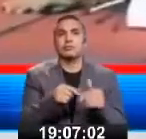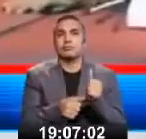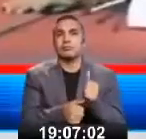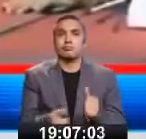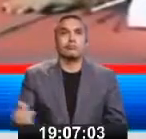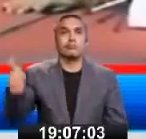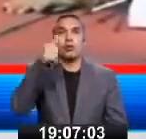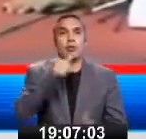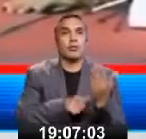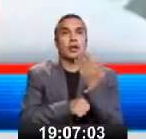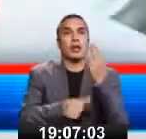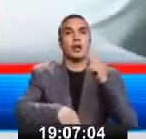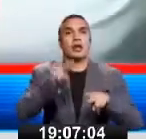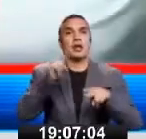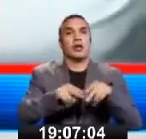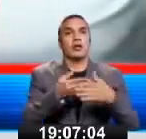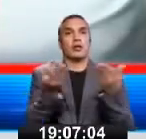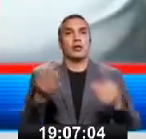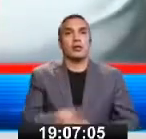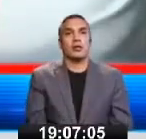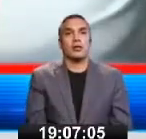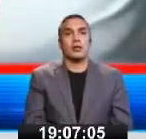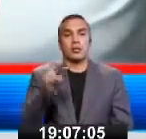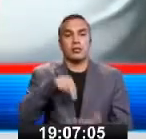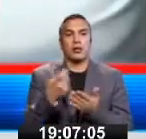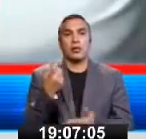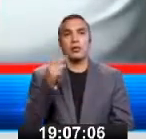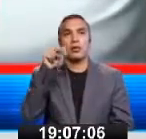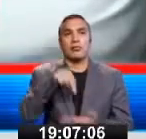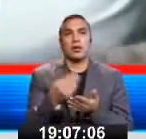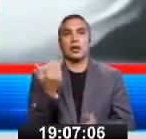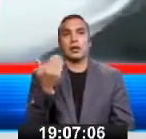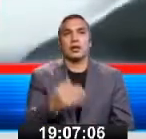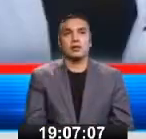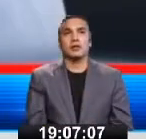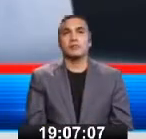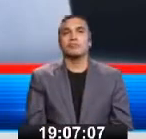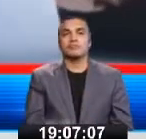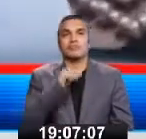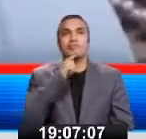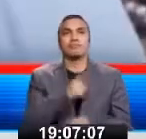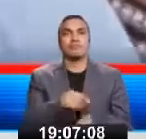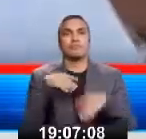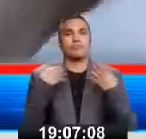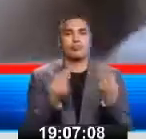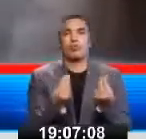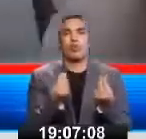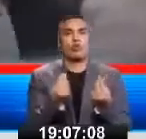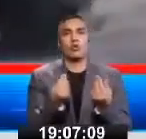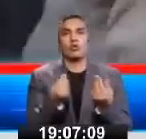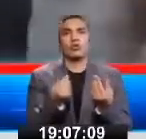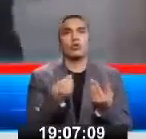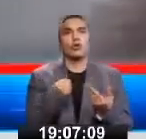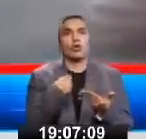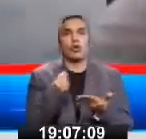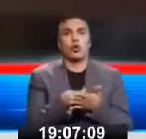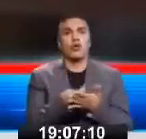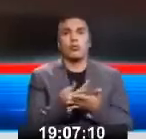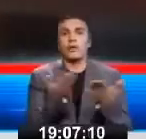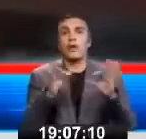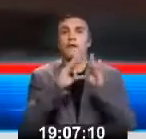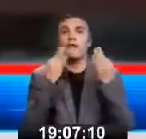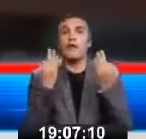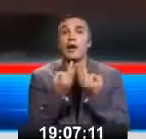Ministerio de Transporte y Obras Públicas. Entre 2011 y 2015 se evidencian novedosos movimientos en el patrimonio de familiares